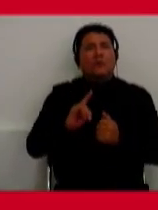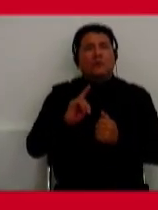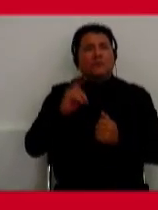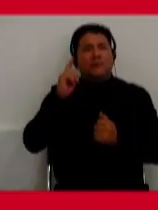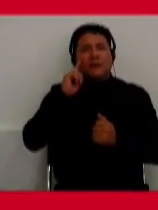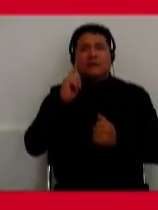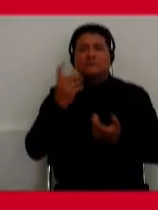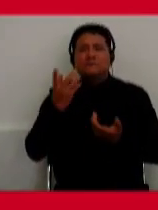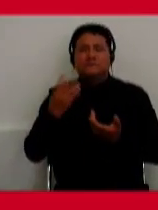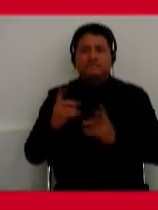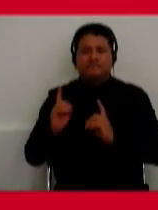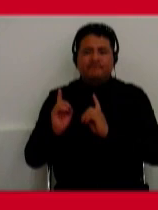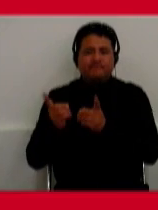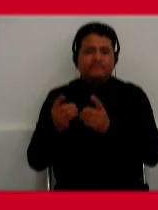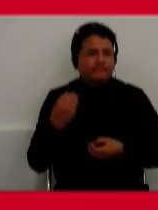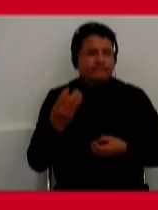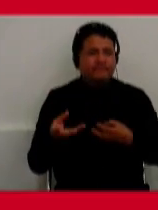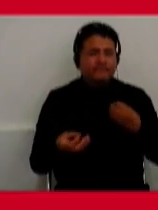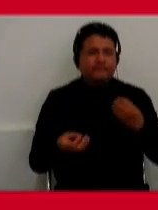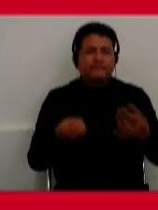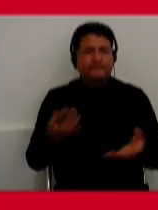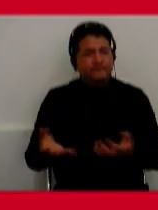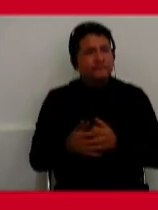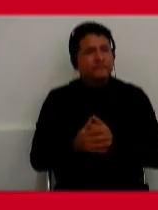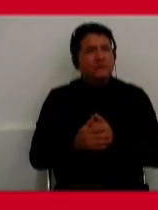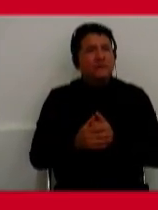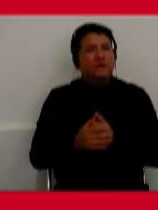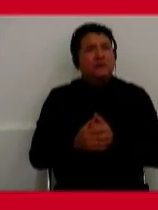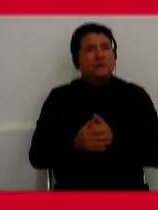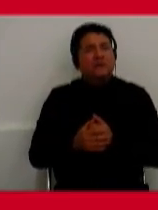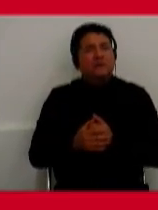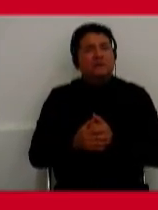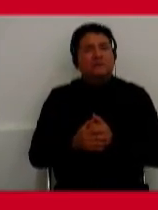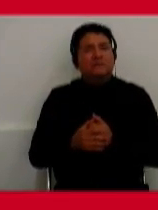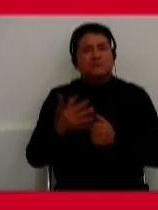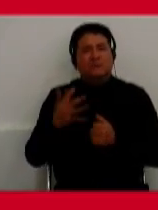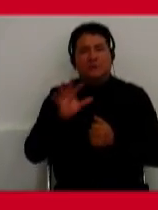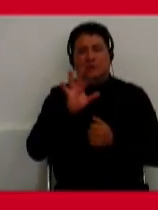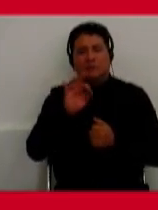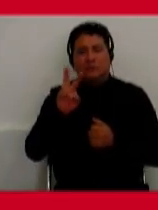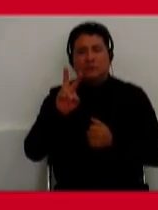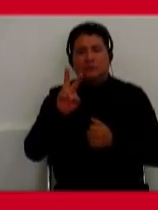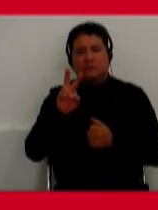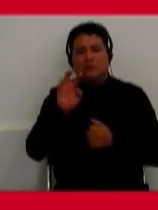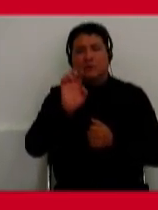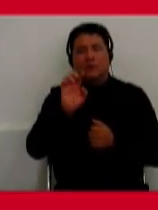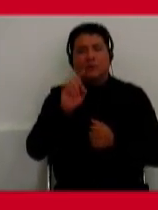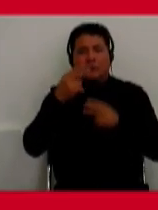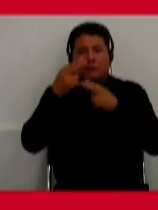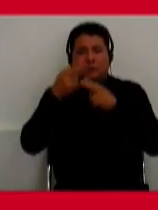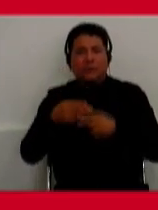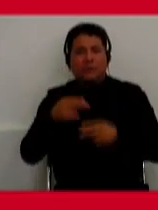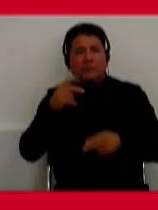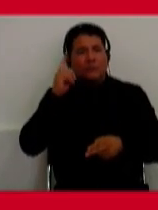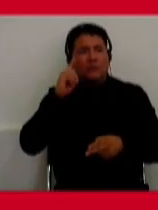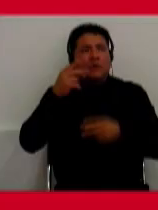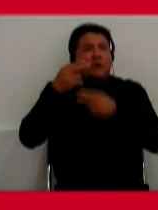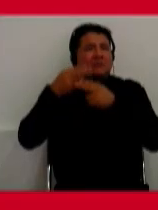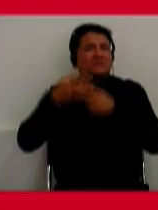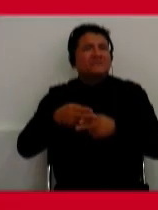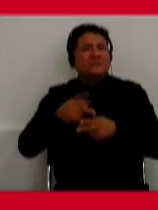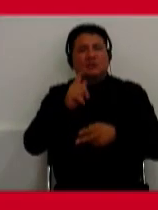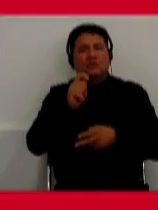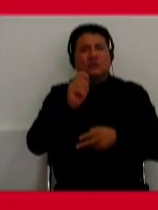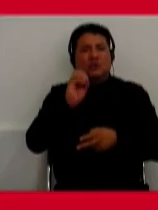incremental cost, que en UDF estamos hablando de $92 por tonelada. Hacemos luego con un operating cost, costos variables más